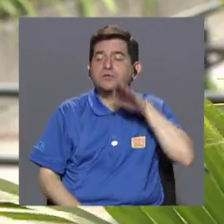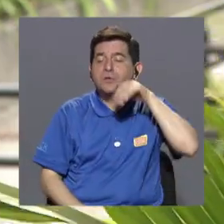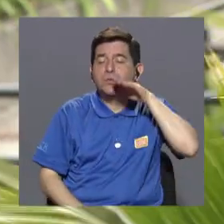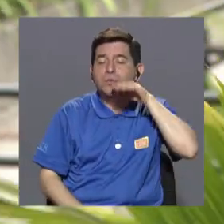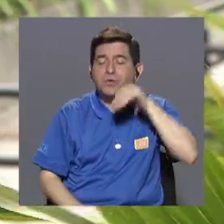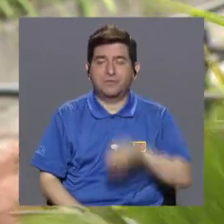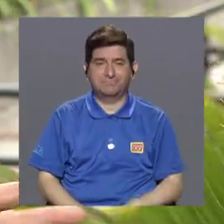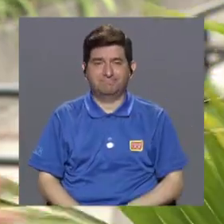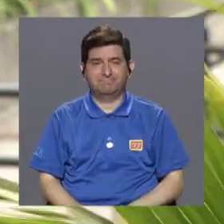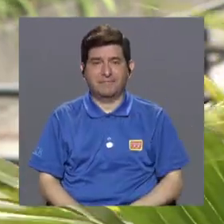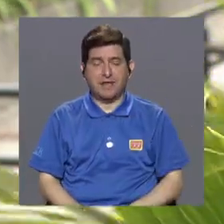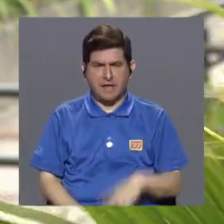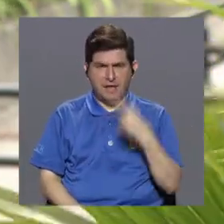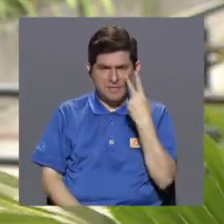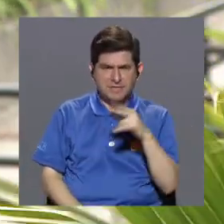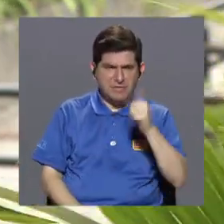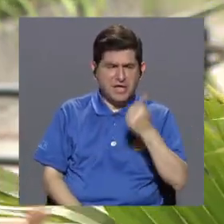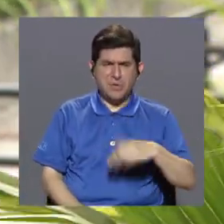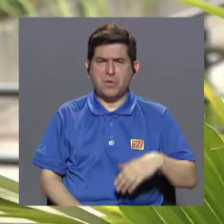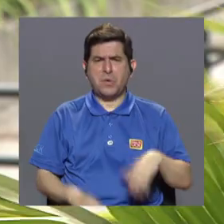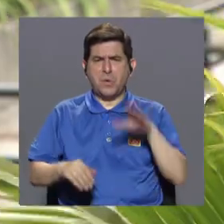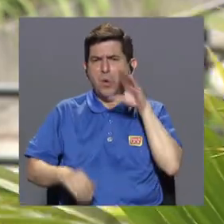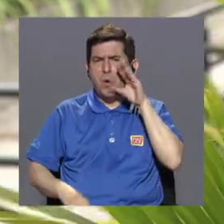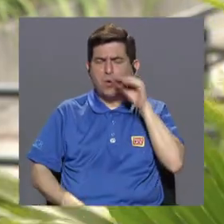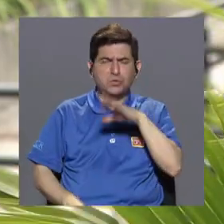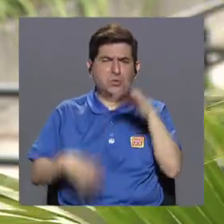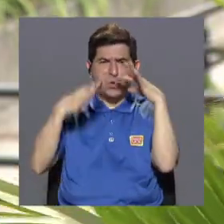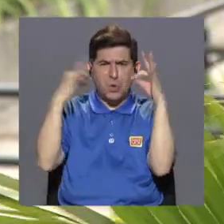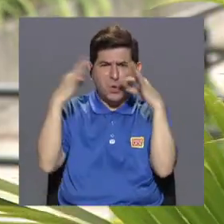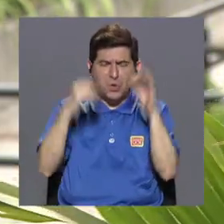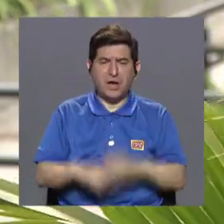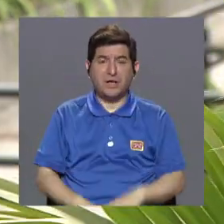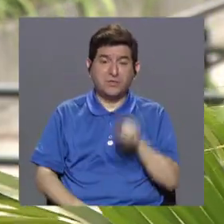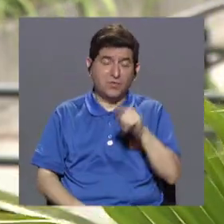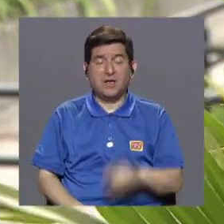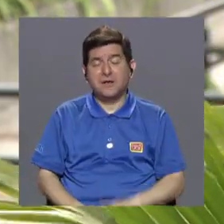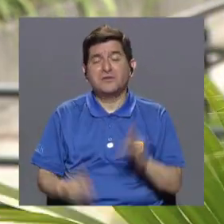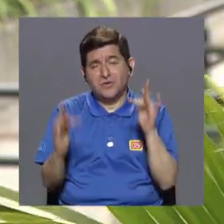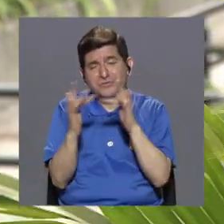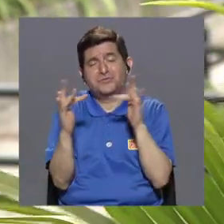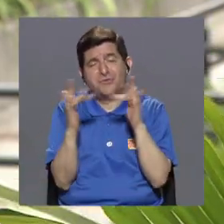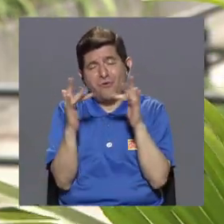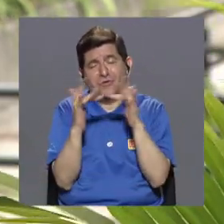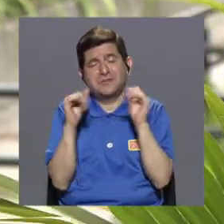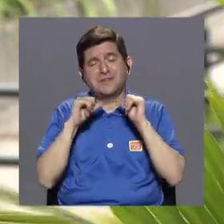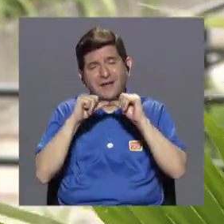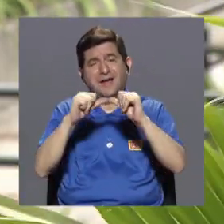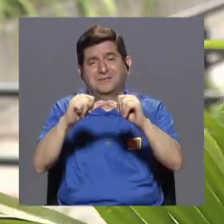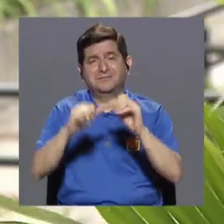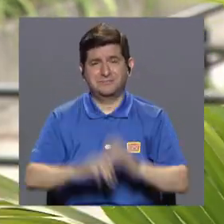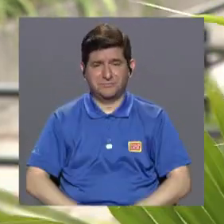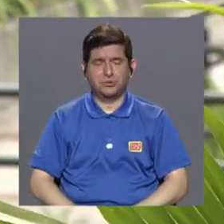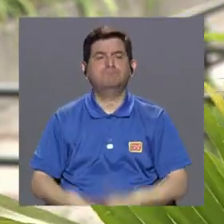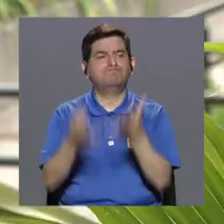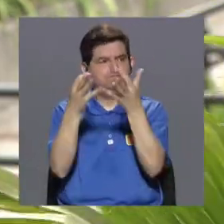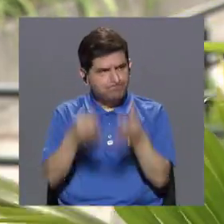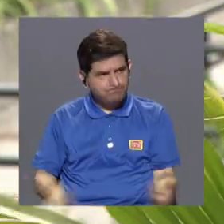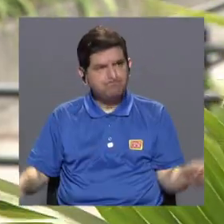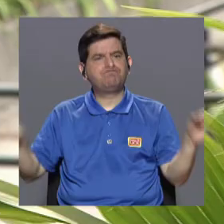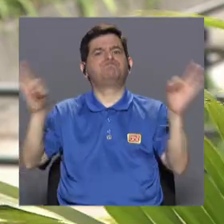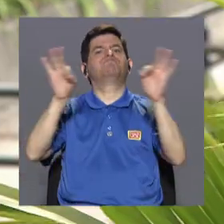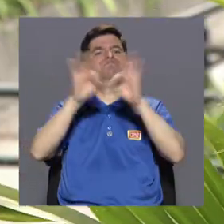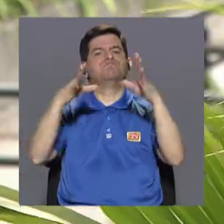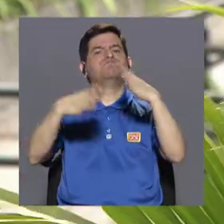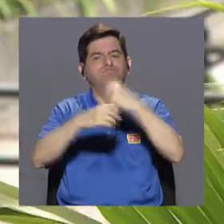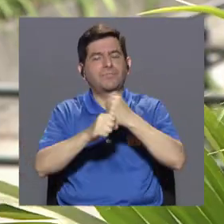si vieron otro perro, ¿verdad?, o otro sí. gato, pues van a estar en ese contacto, ¿verdad? Entonces, sí es muy importante hacerlo